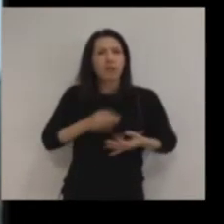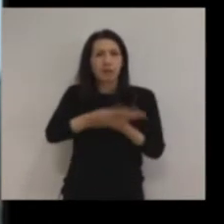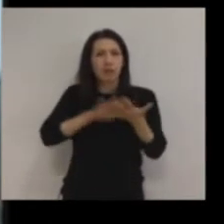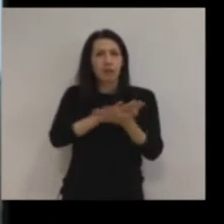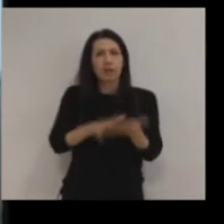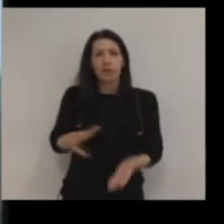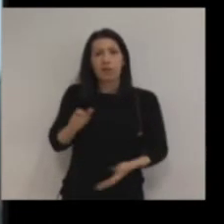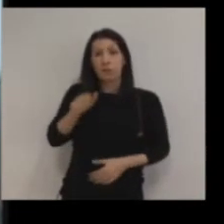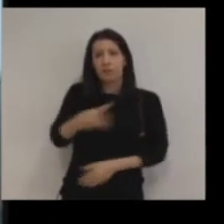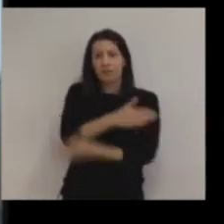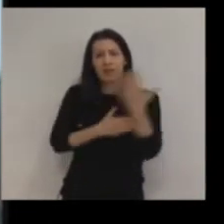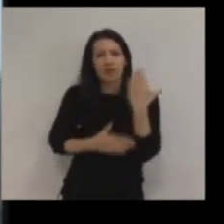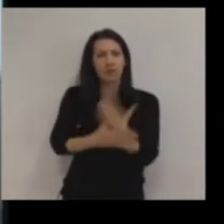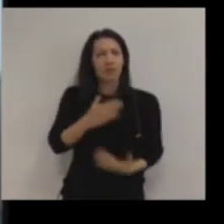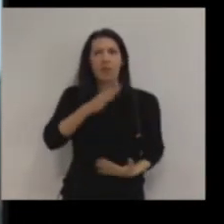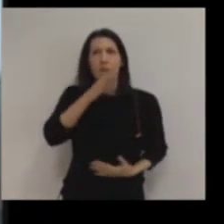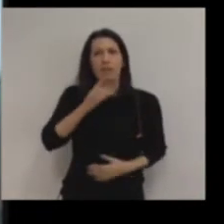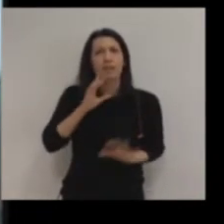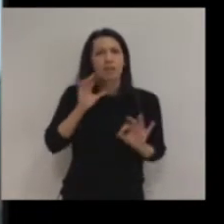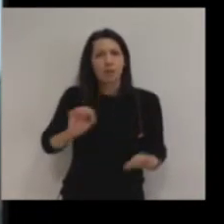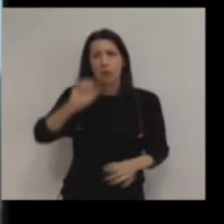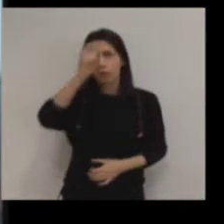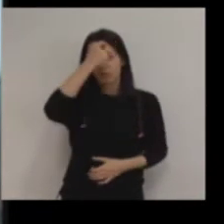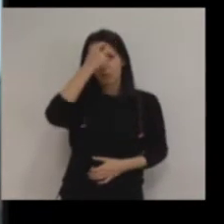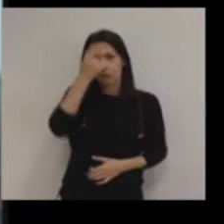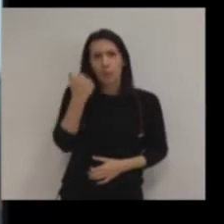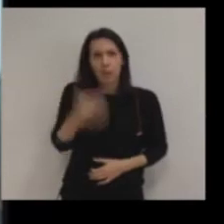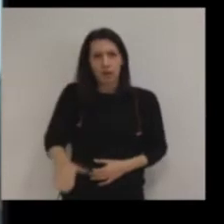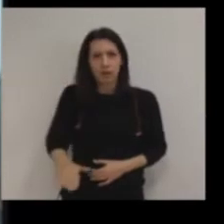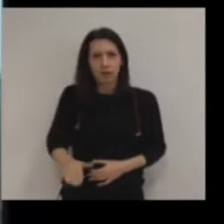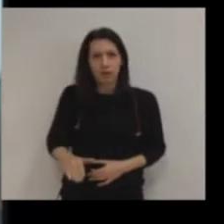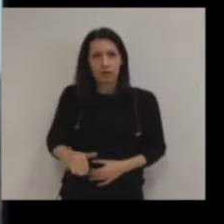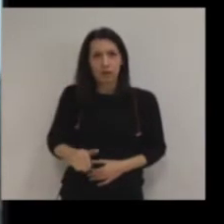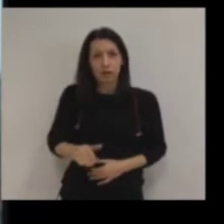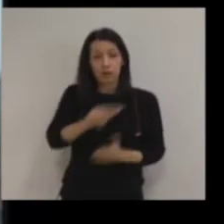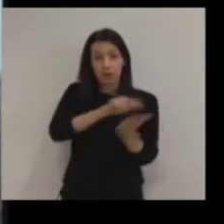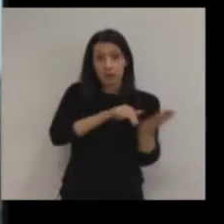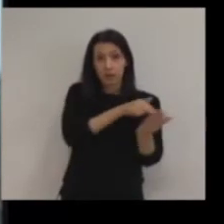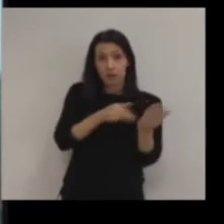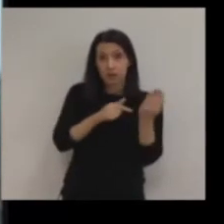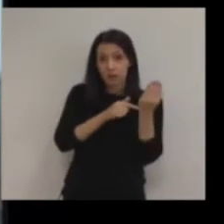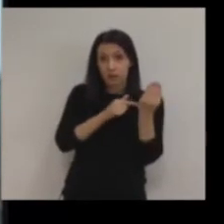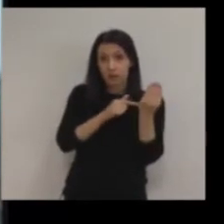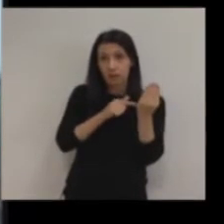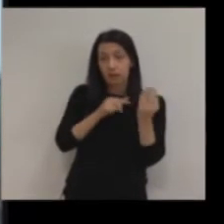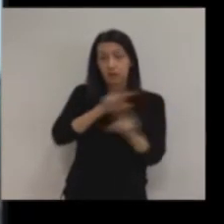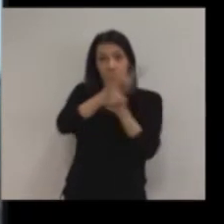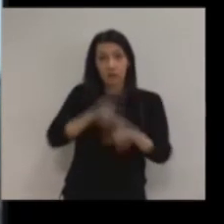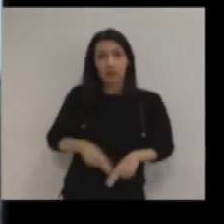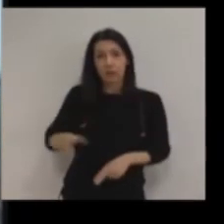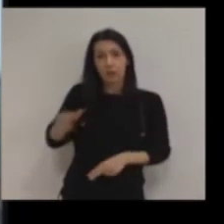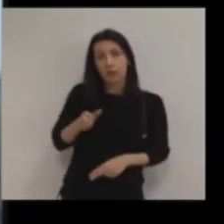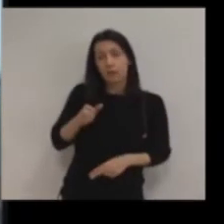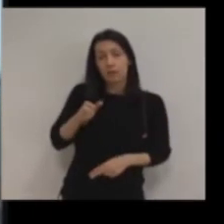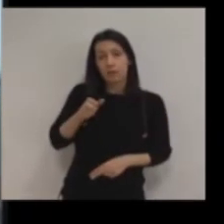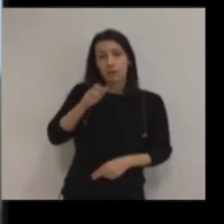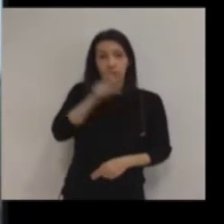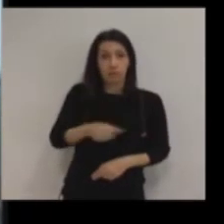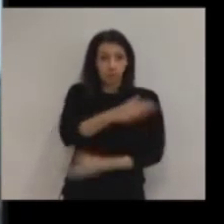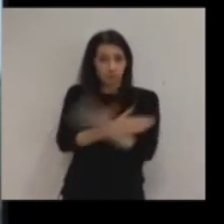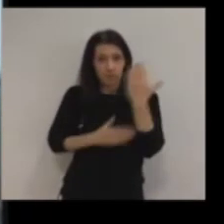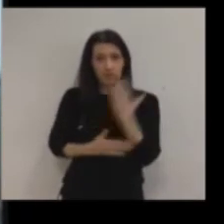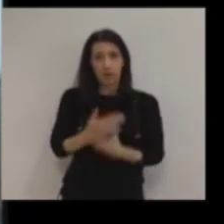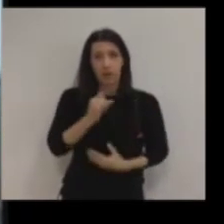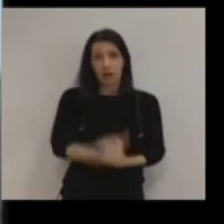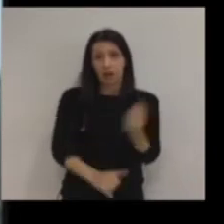personas con discapacidad? Yo creo que es un término erróneo. La propia Convención Internacional de Derechos de las